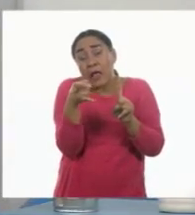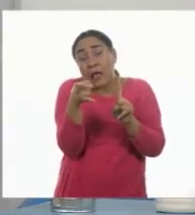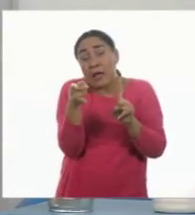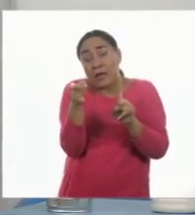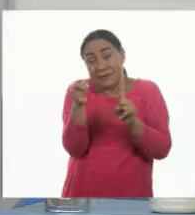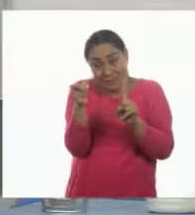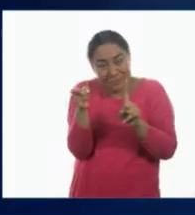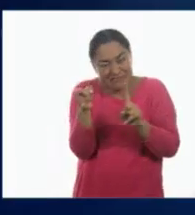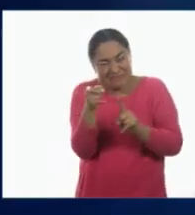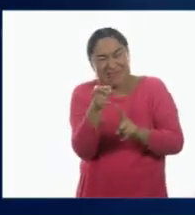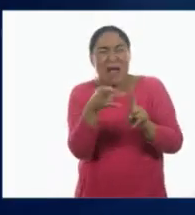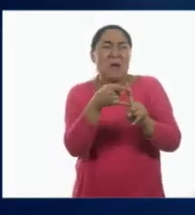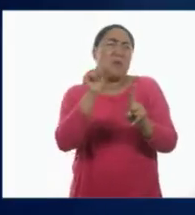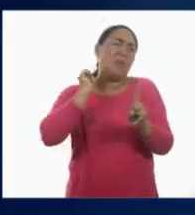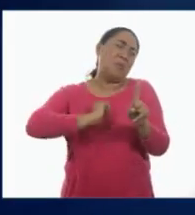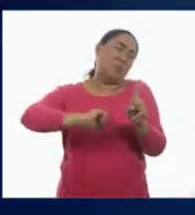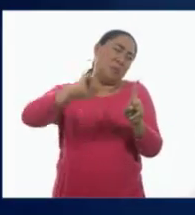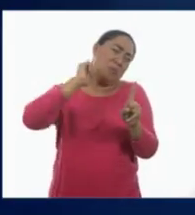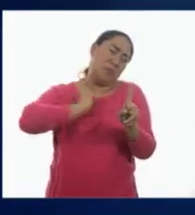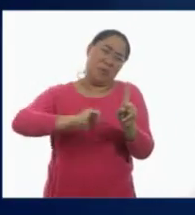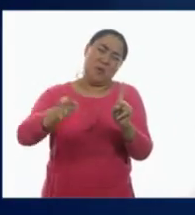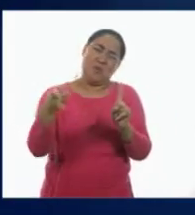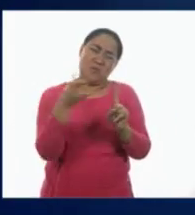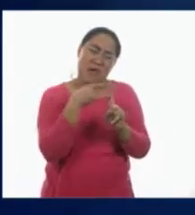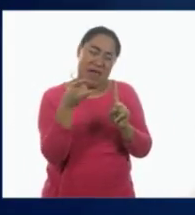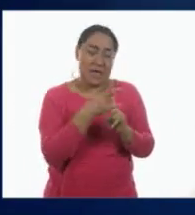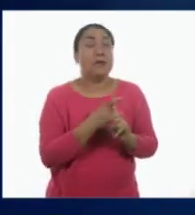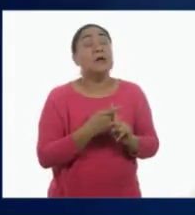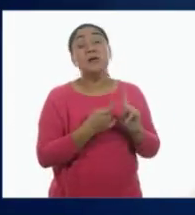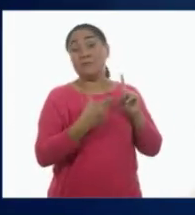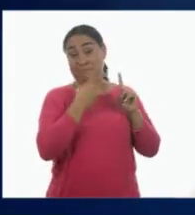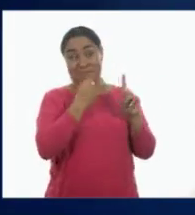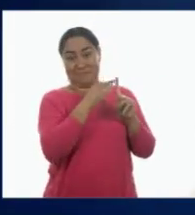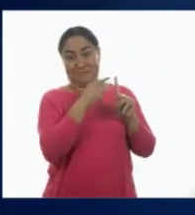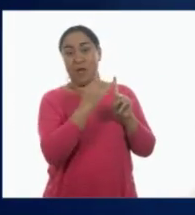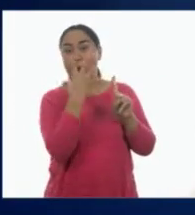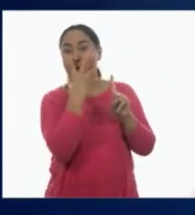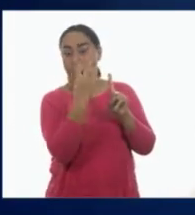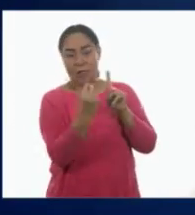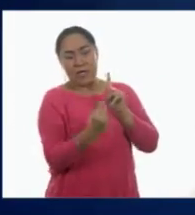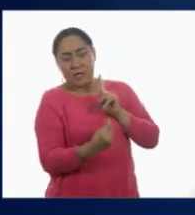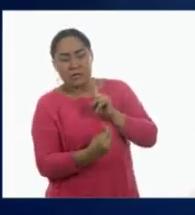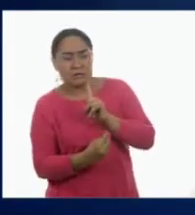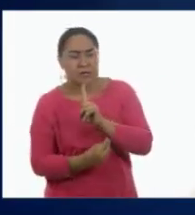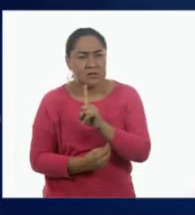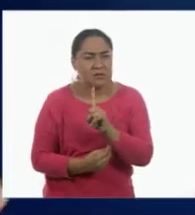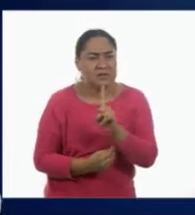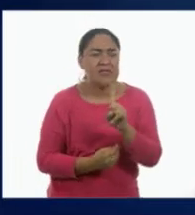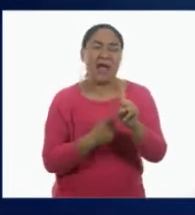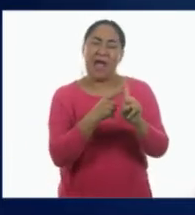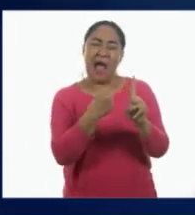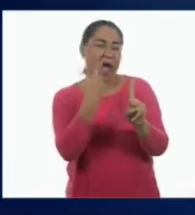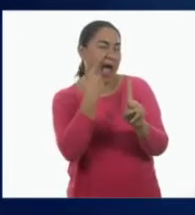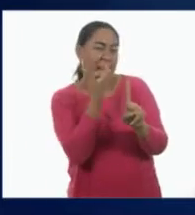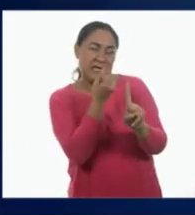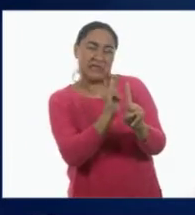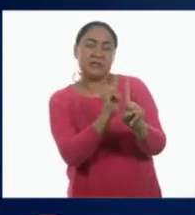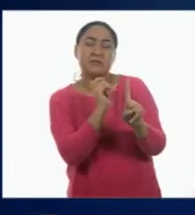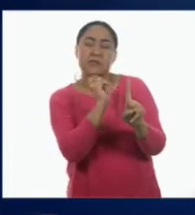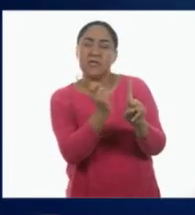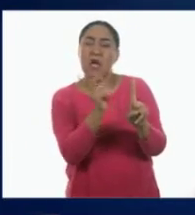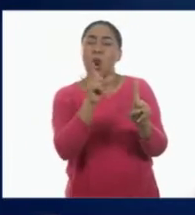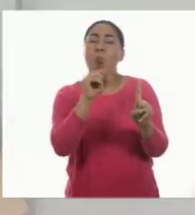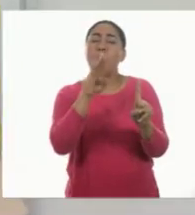Sí, era una puerta viejísima. El hombre lobo se acercó y para esto hizo su sonido característico de